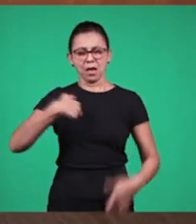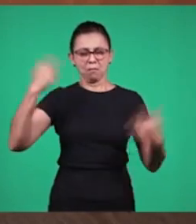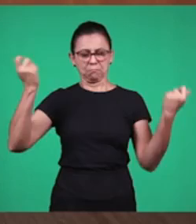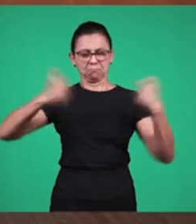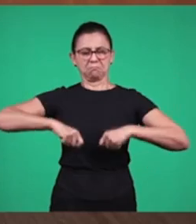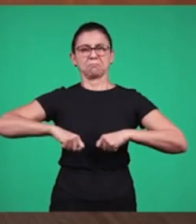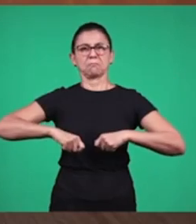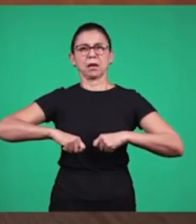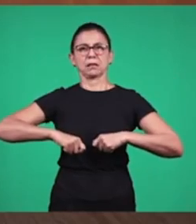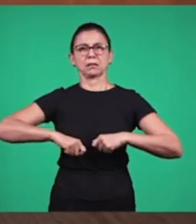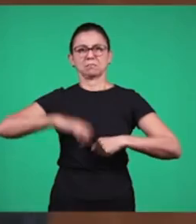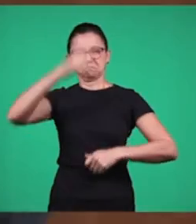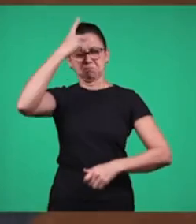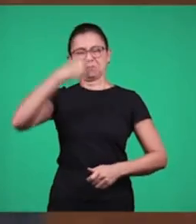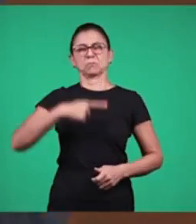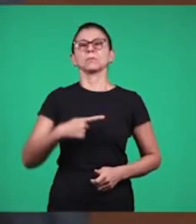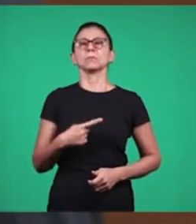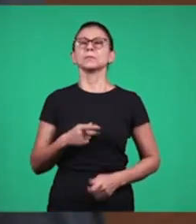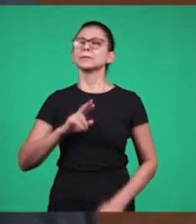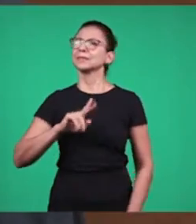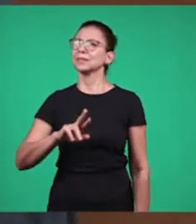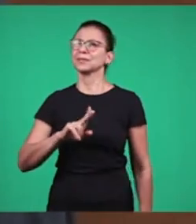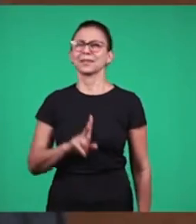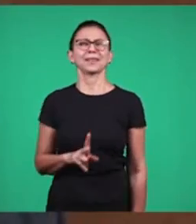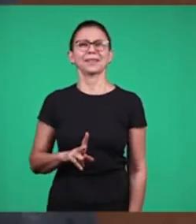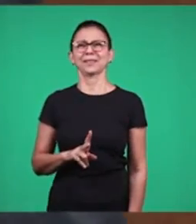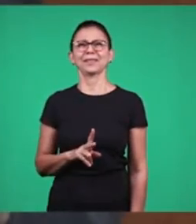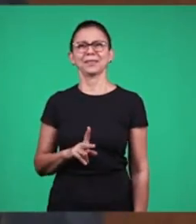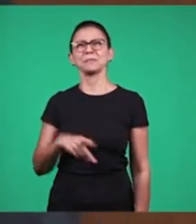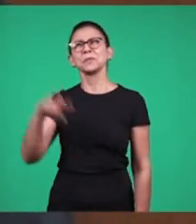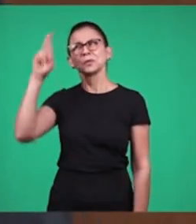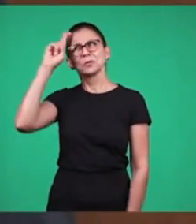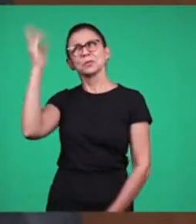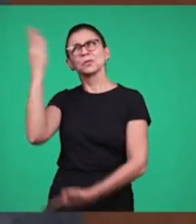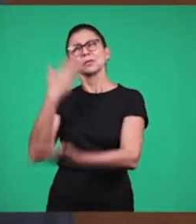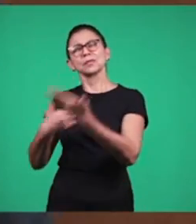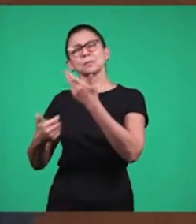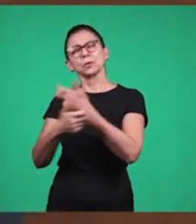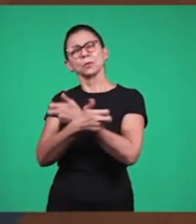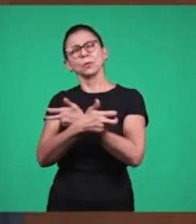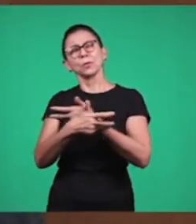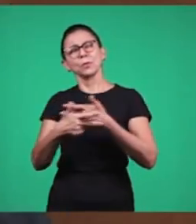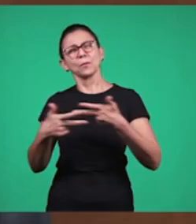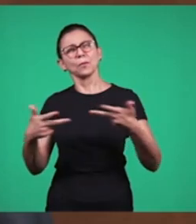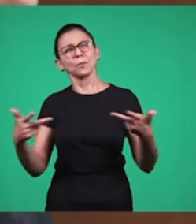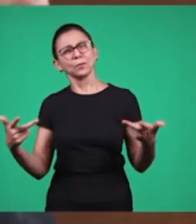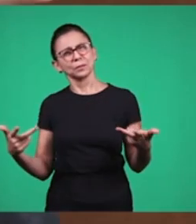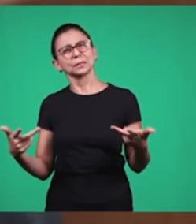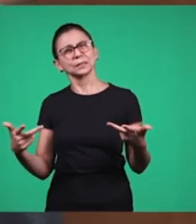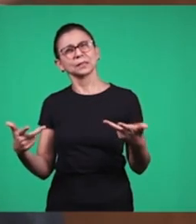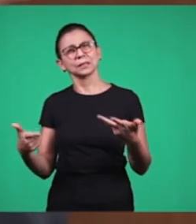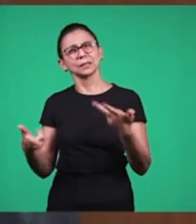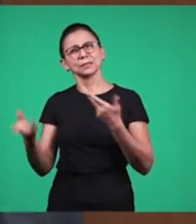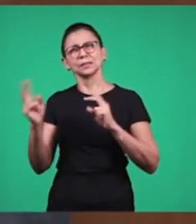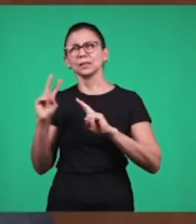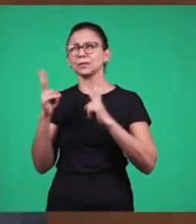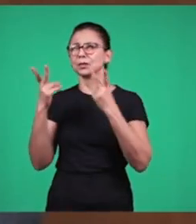capacidad. El Señor nos da muchas cosas, hace llegar a nuestras